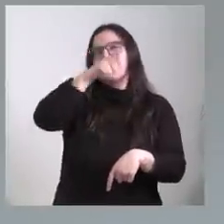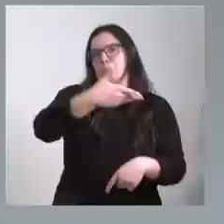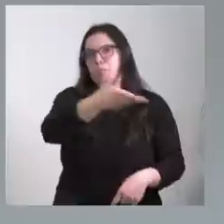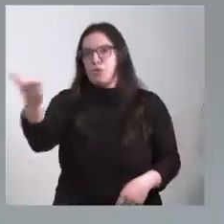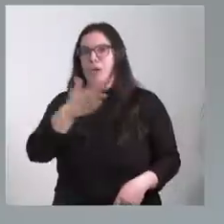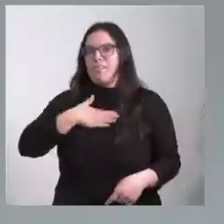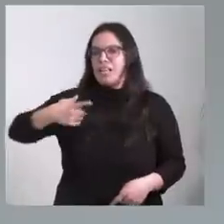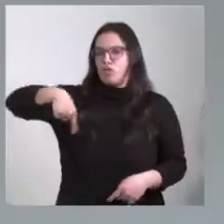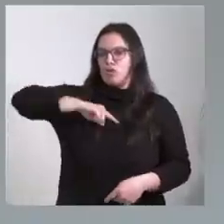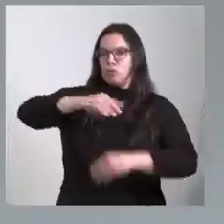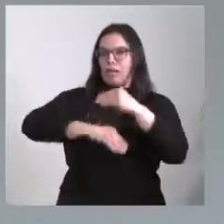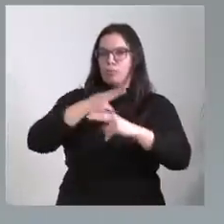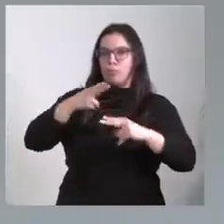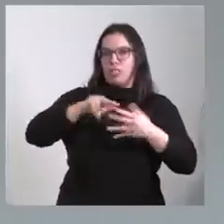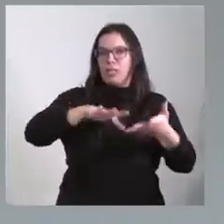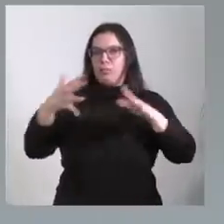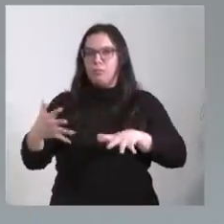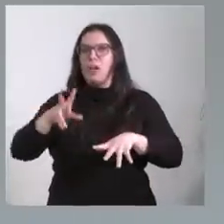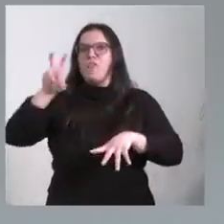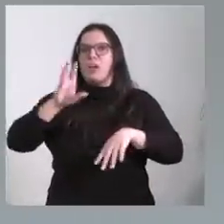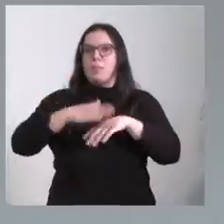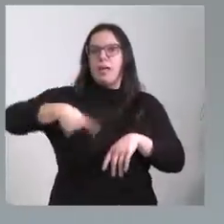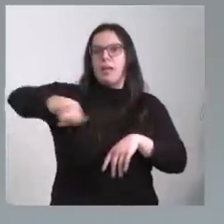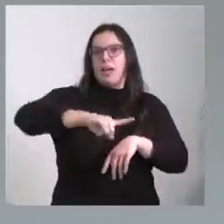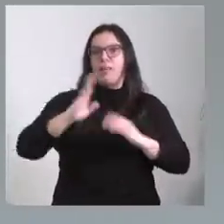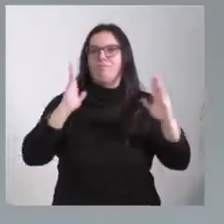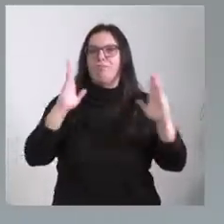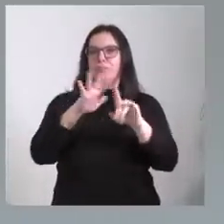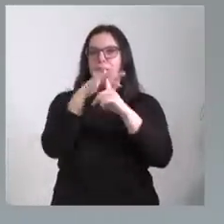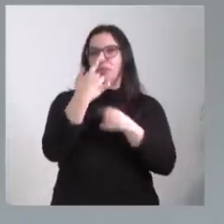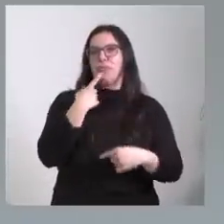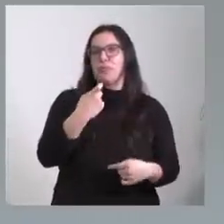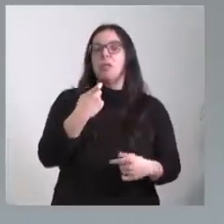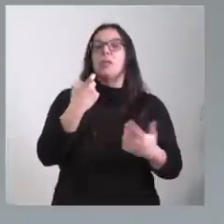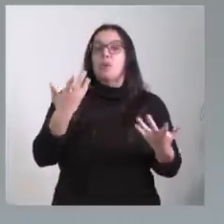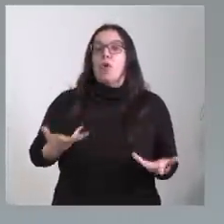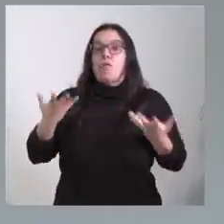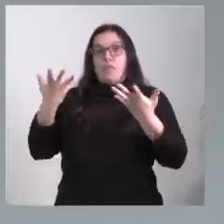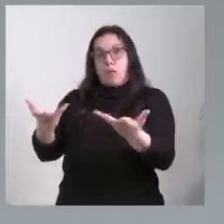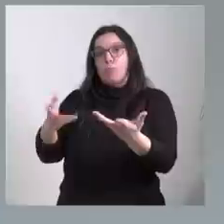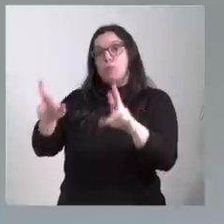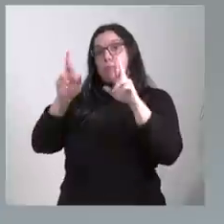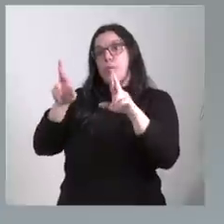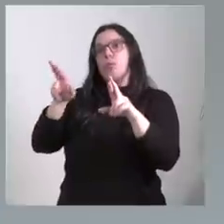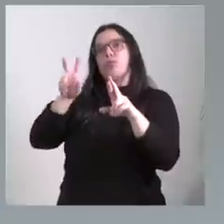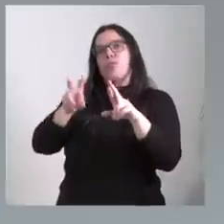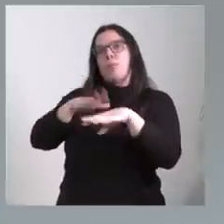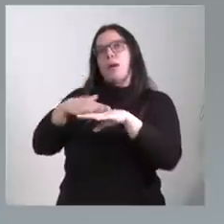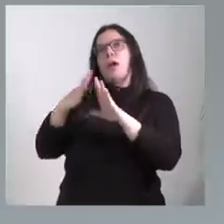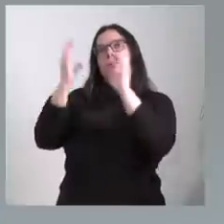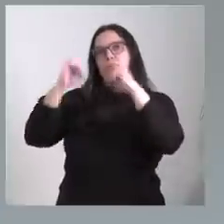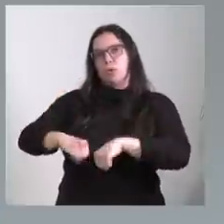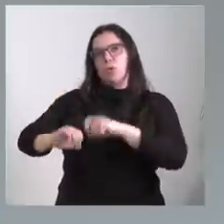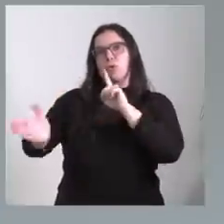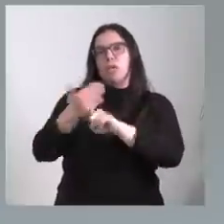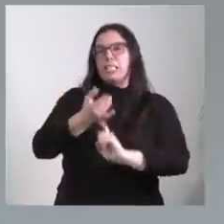desarrollemos políticas que les beneficien especialmente en circunstancias de dificultad y esperamos está mano tendida que tenemos Pues nos iba para alcanzar acuerdos tanto con